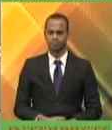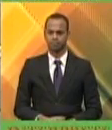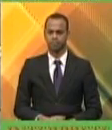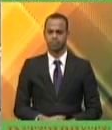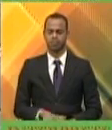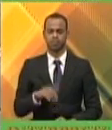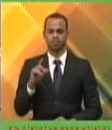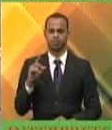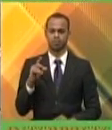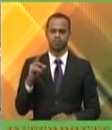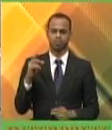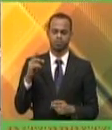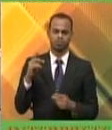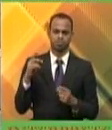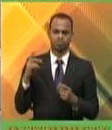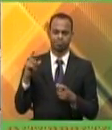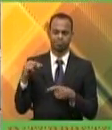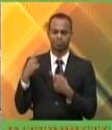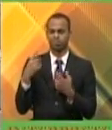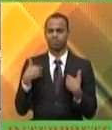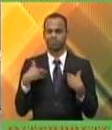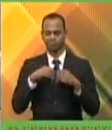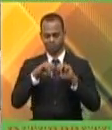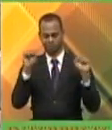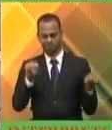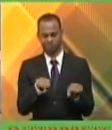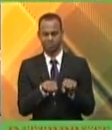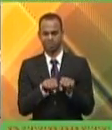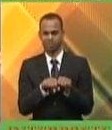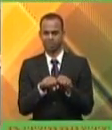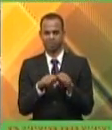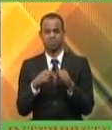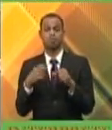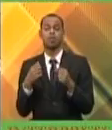en los últimos años no casi toda la vida un sistema asistencialista